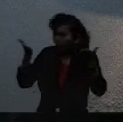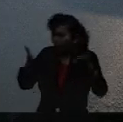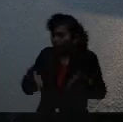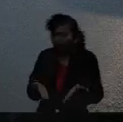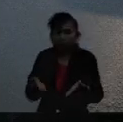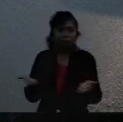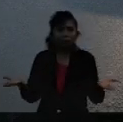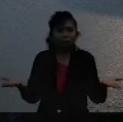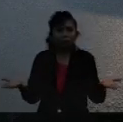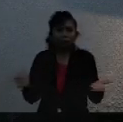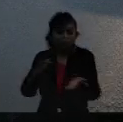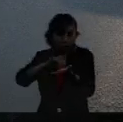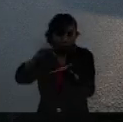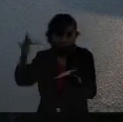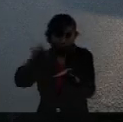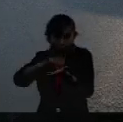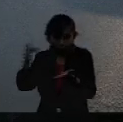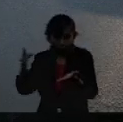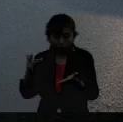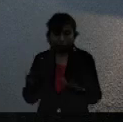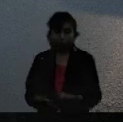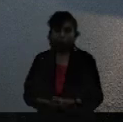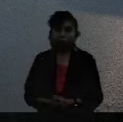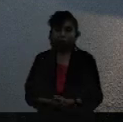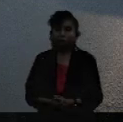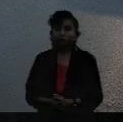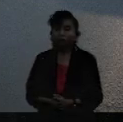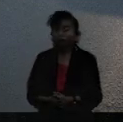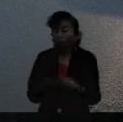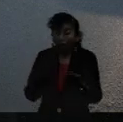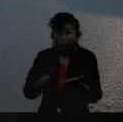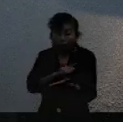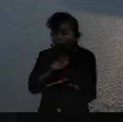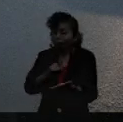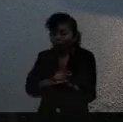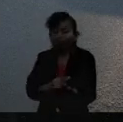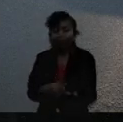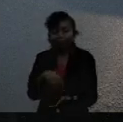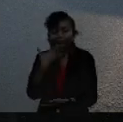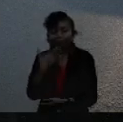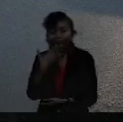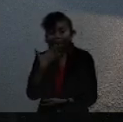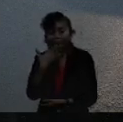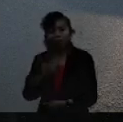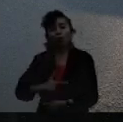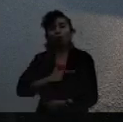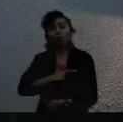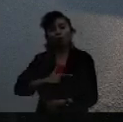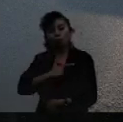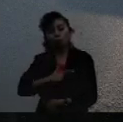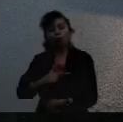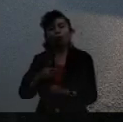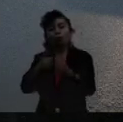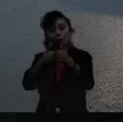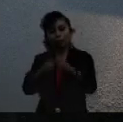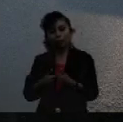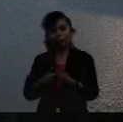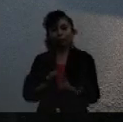del pueblo Gracias por recibirnos Tenemos una gran legislatura Muchísimas gracias Es un placer estar